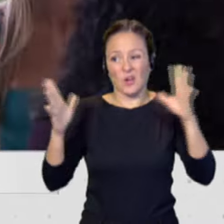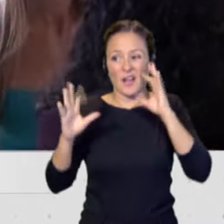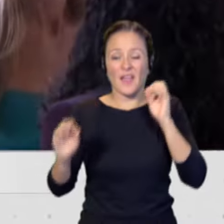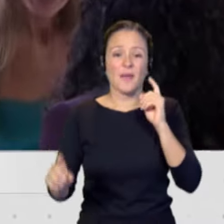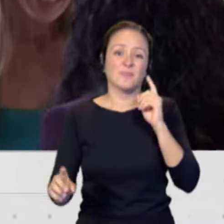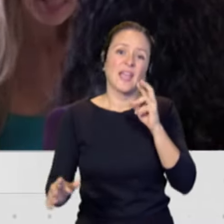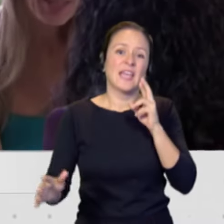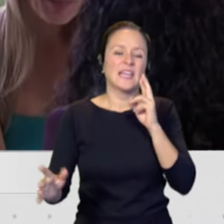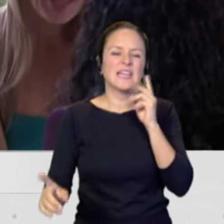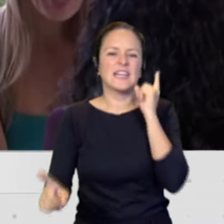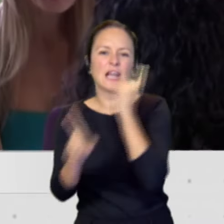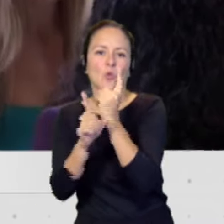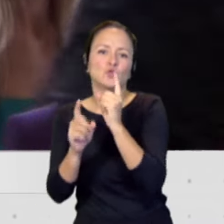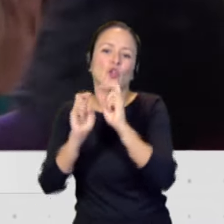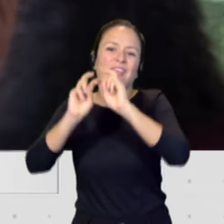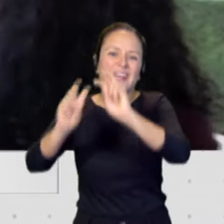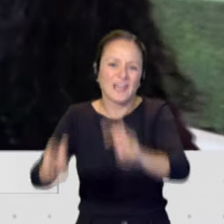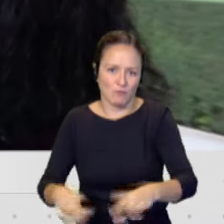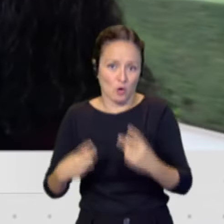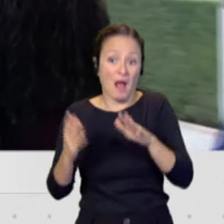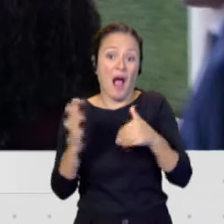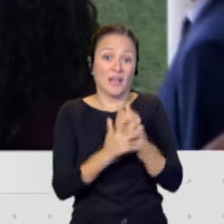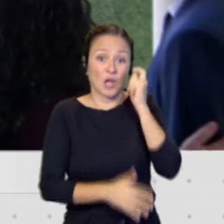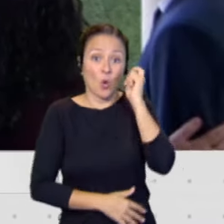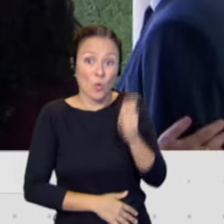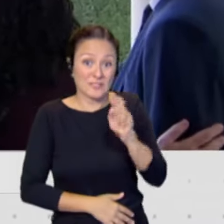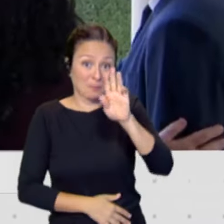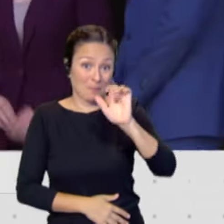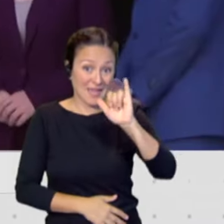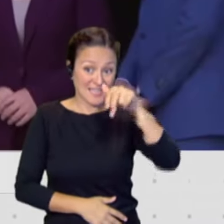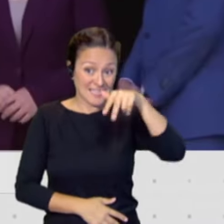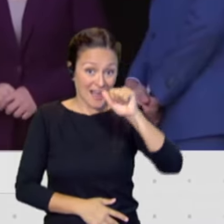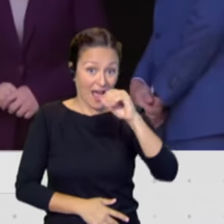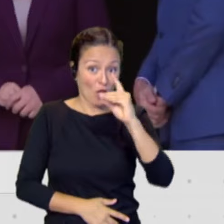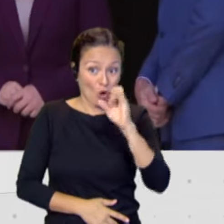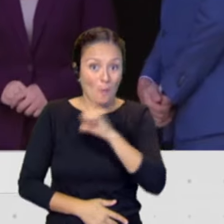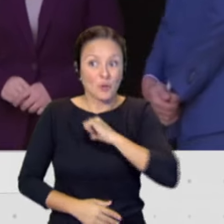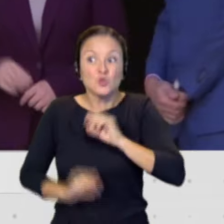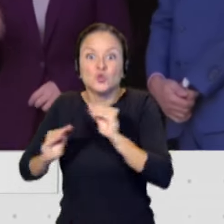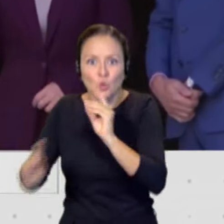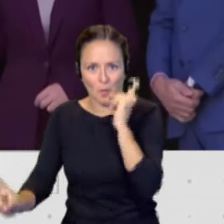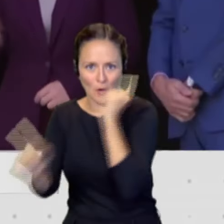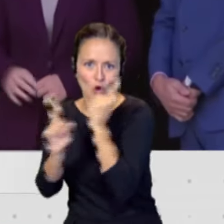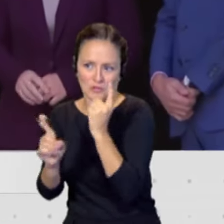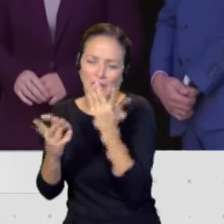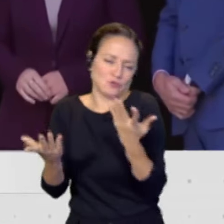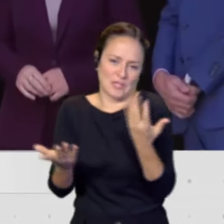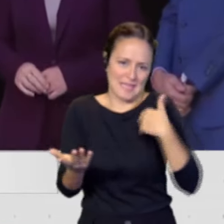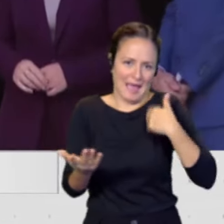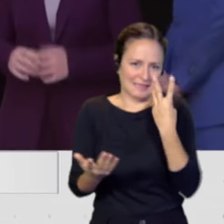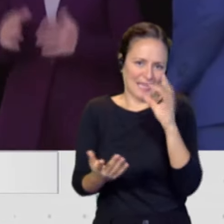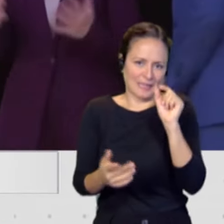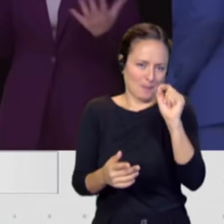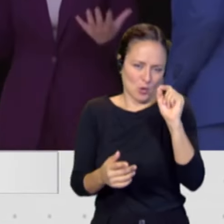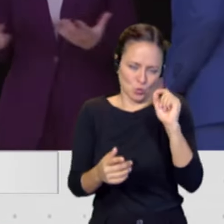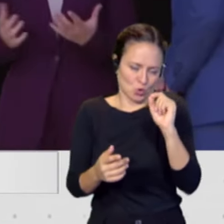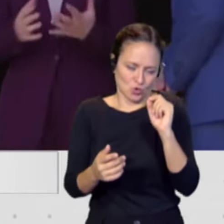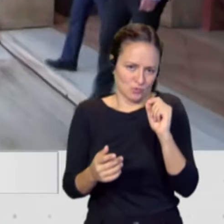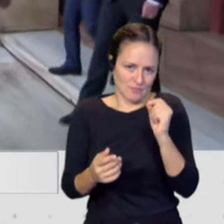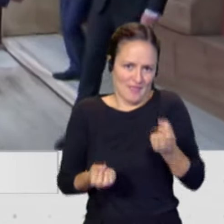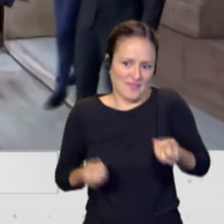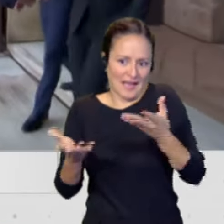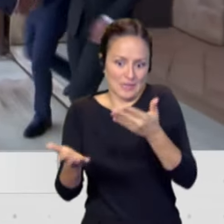ante en este caso el mismo propio juez peinado y está claro que por los hechos que estamos viendo que ya está a punto de comenzar la declaración ese recurso de reforma no